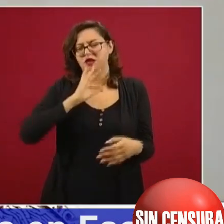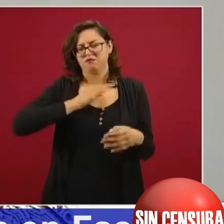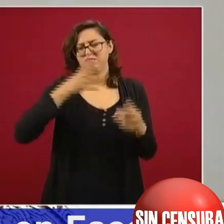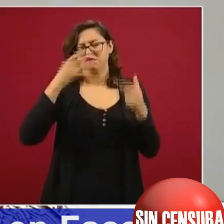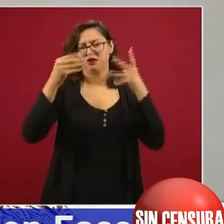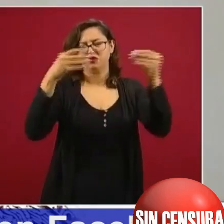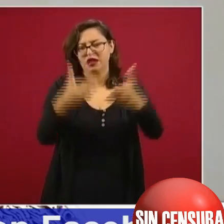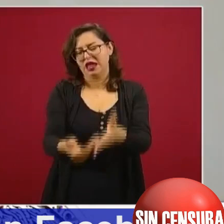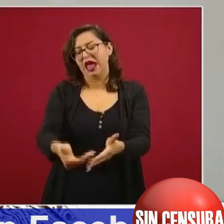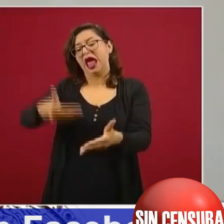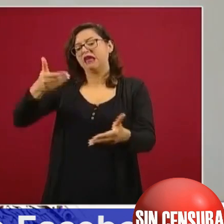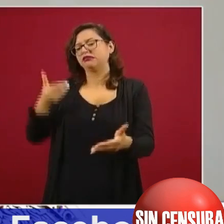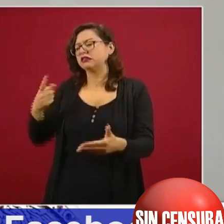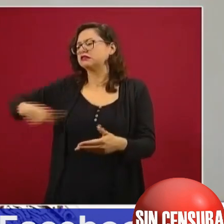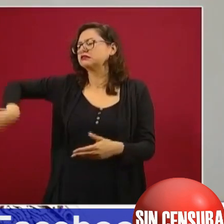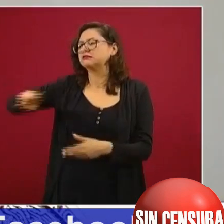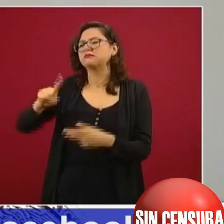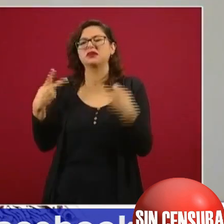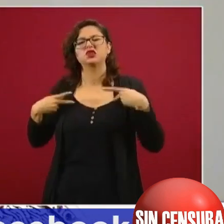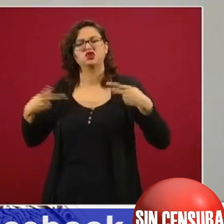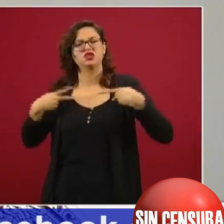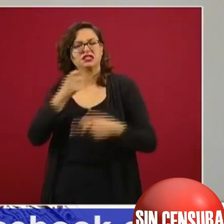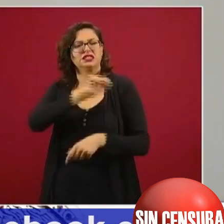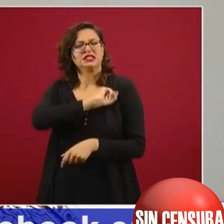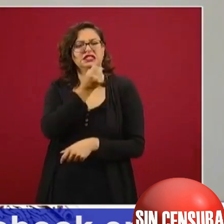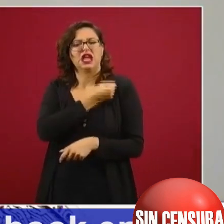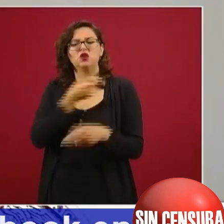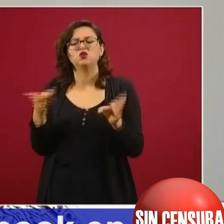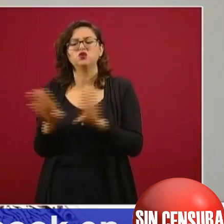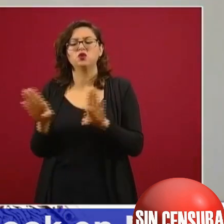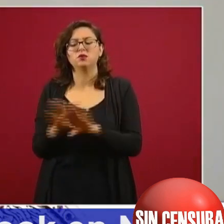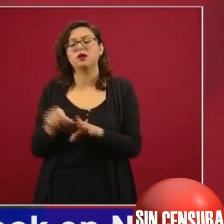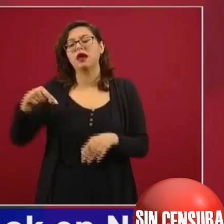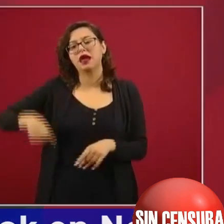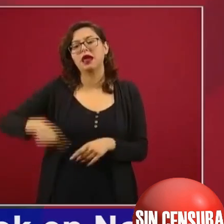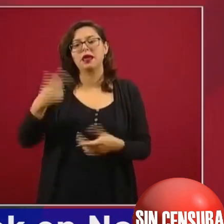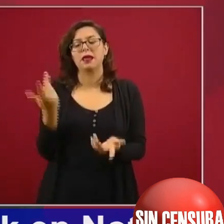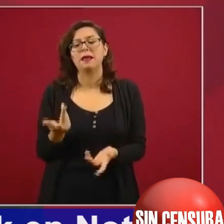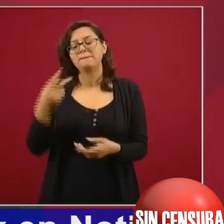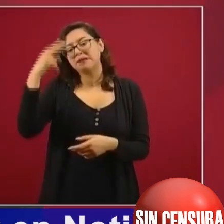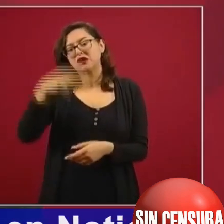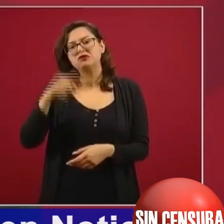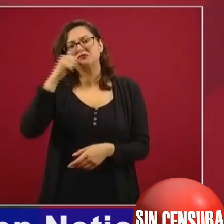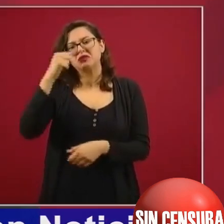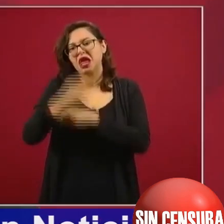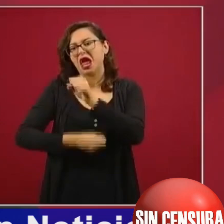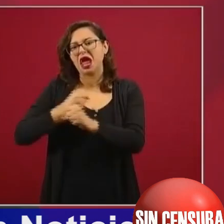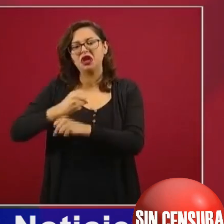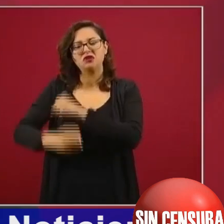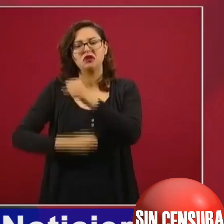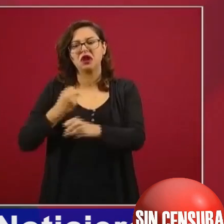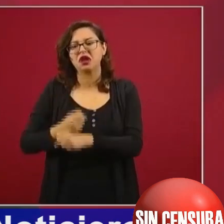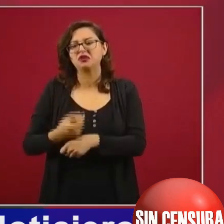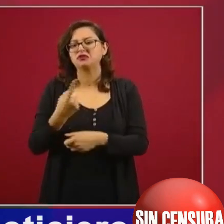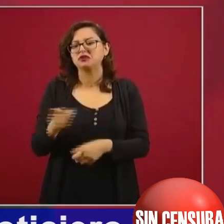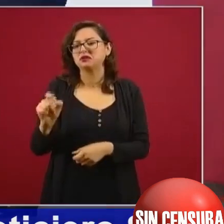México mueren casi 725,000 personas por año, y la mitad